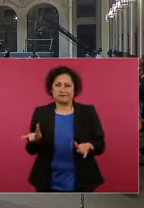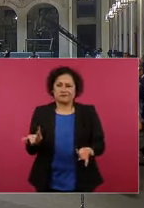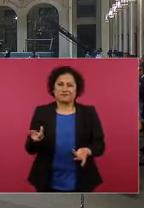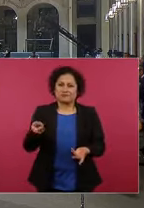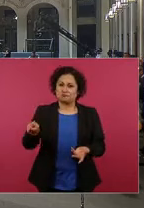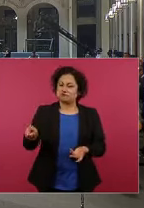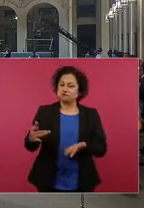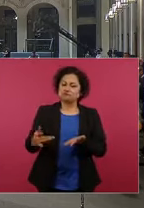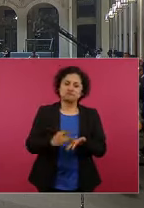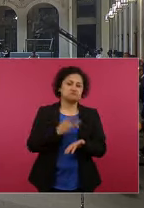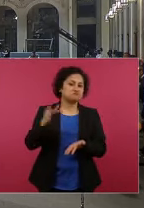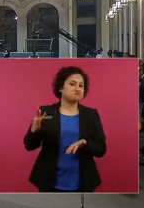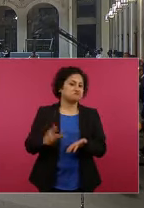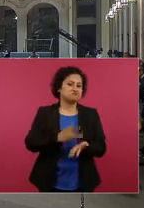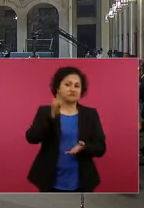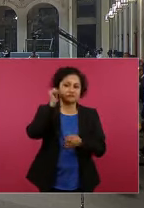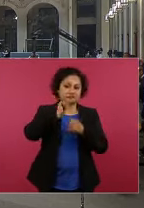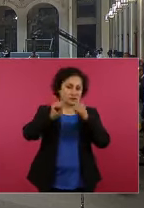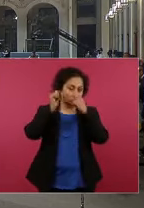Y así,